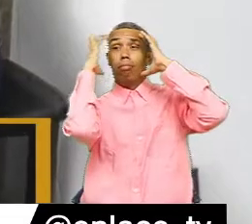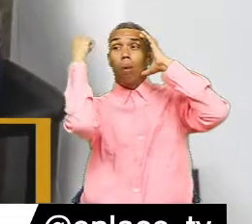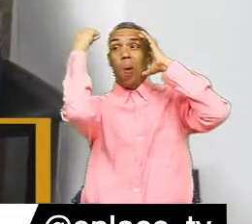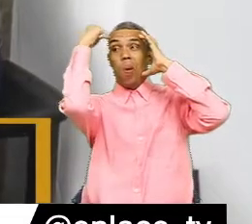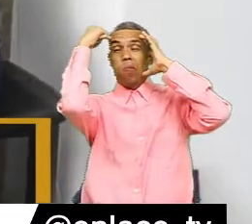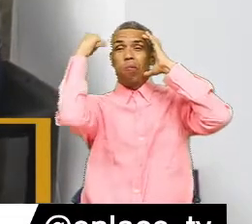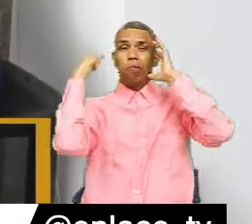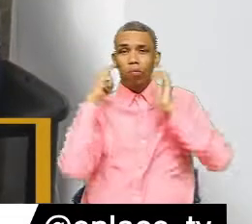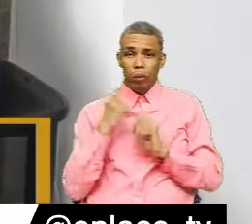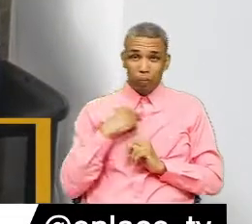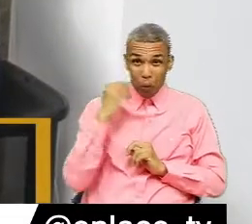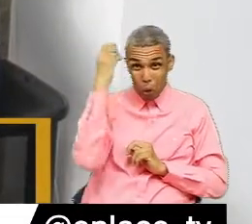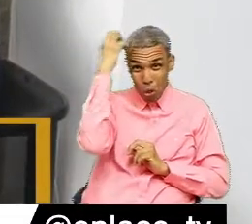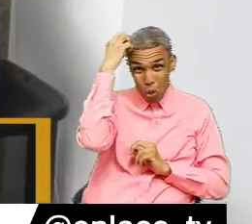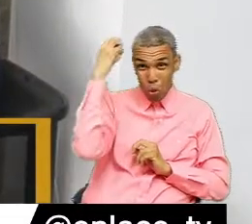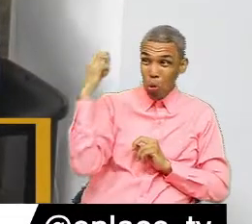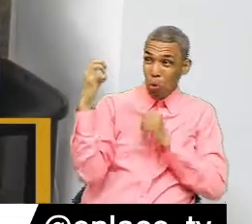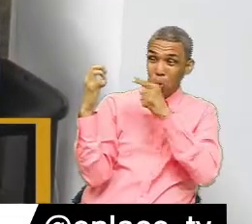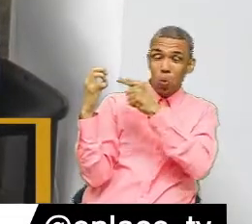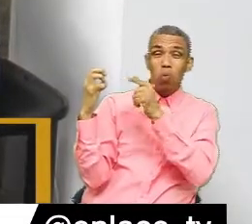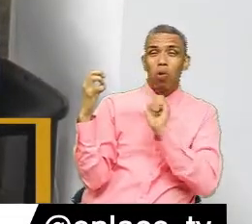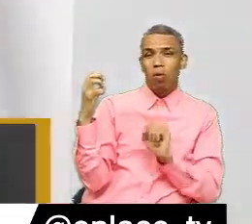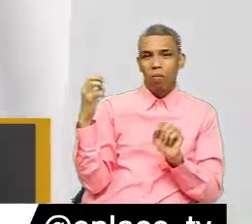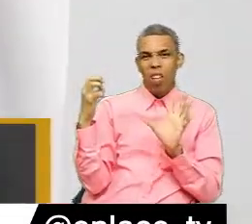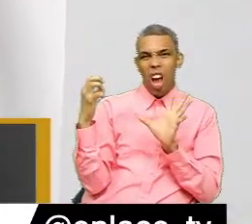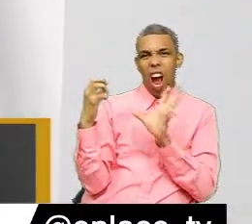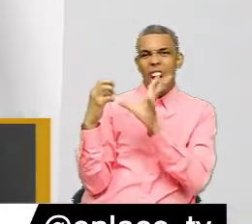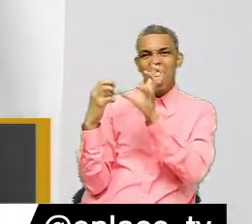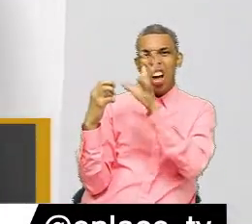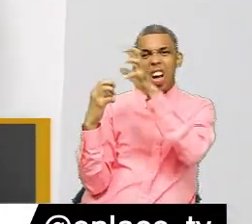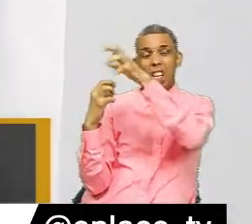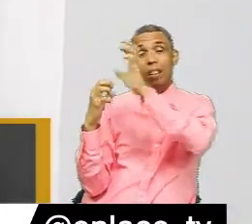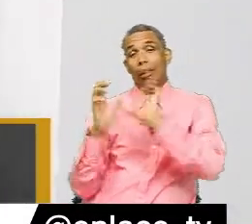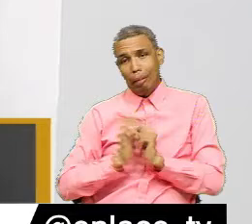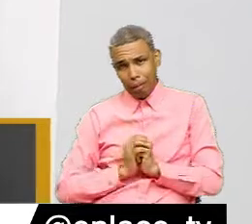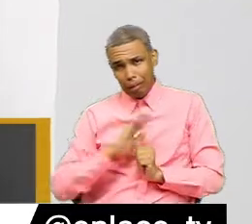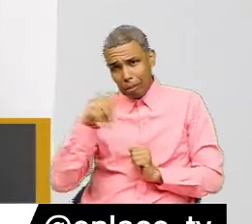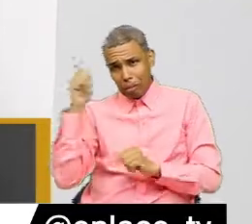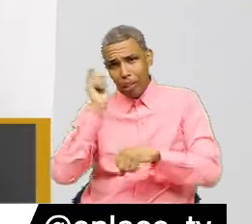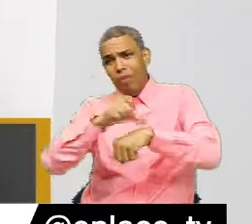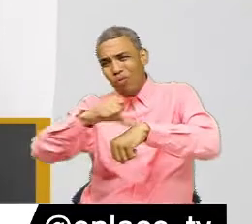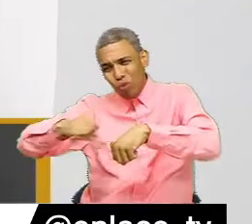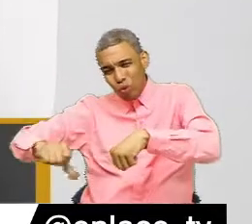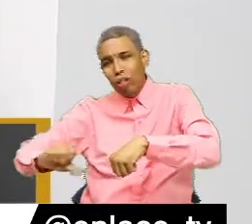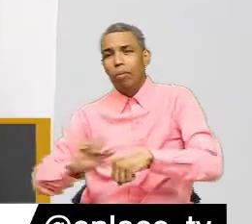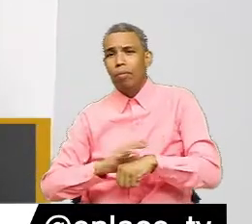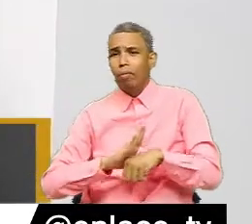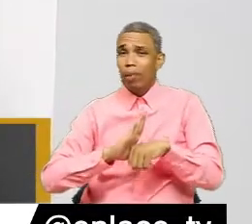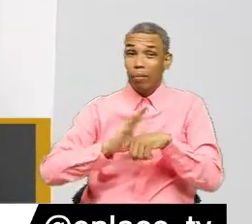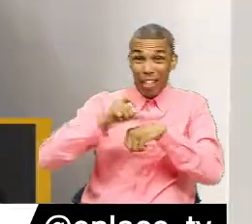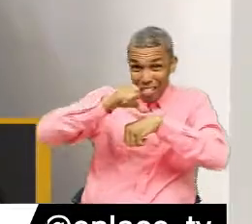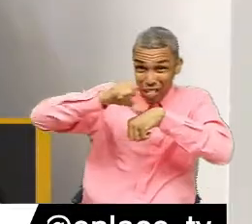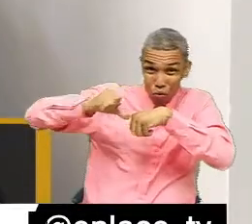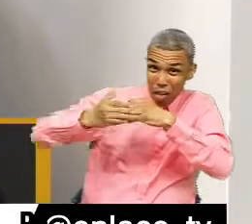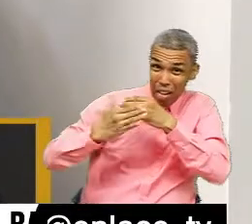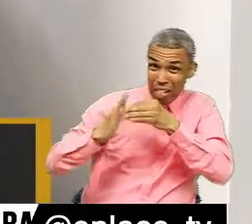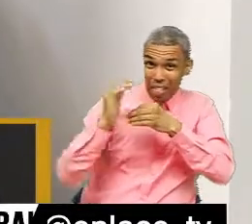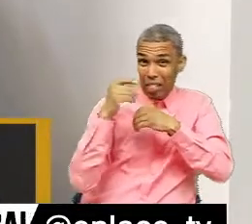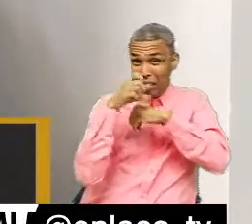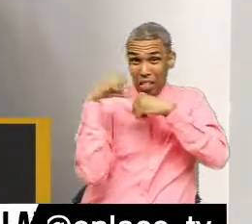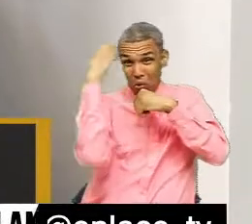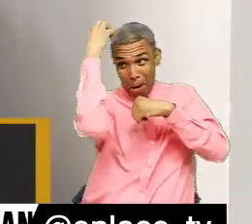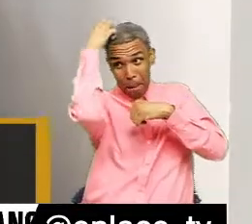El pequeño entró en coma por 25 días y después de este suceso su vida y la de sus familiares no volvió a ser la misma. Nos han